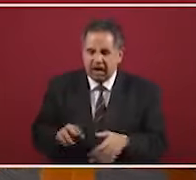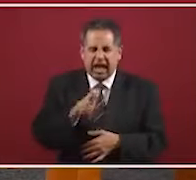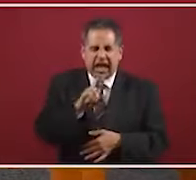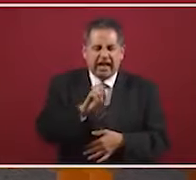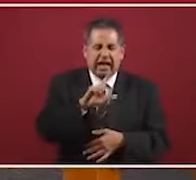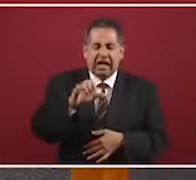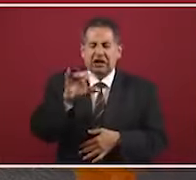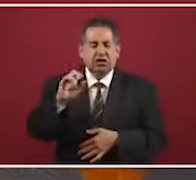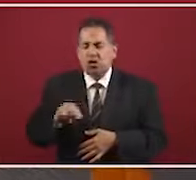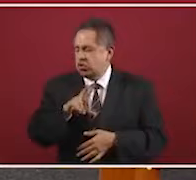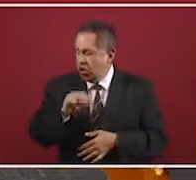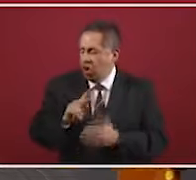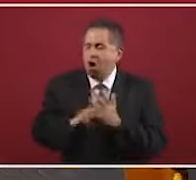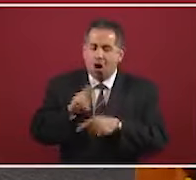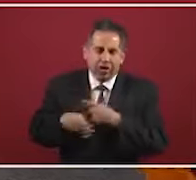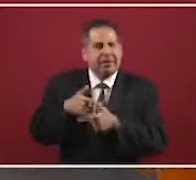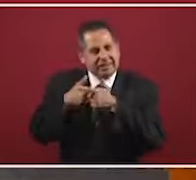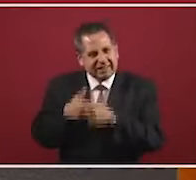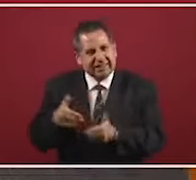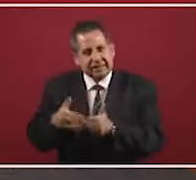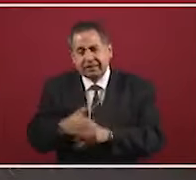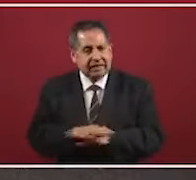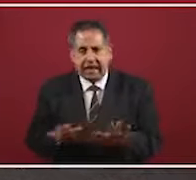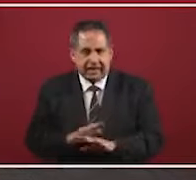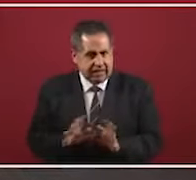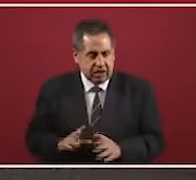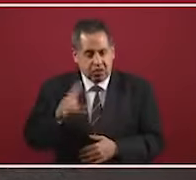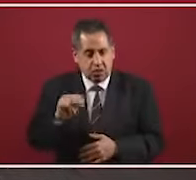voy a durar el tiempo que el pueblo quiera.